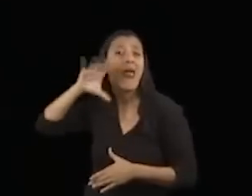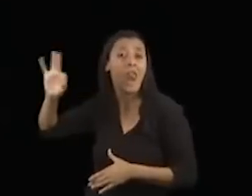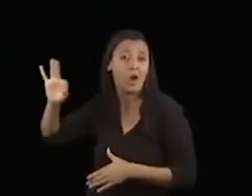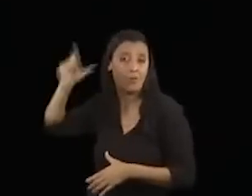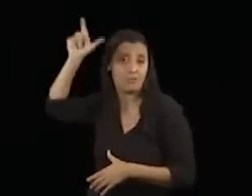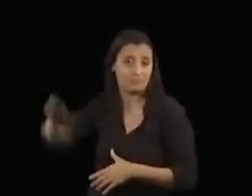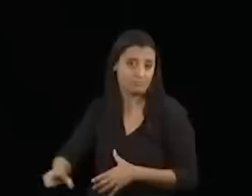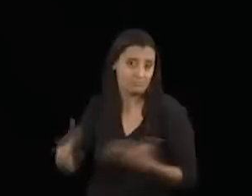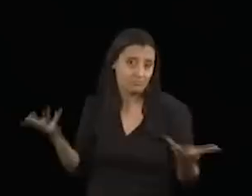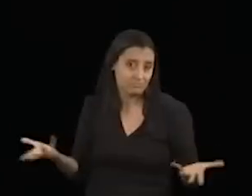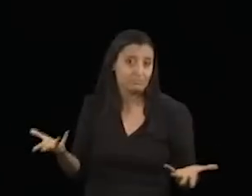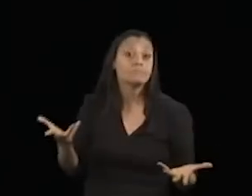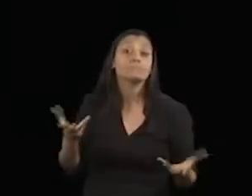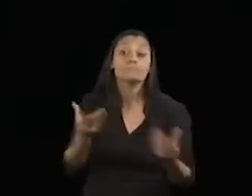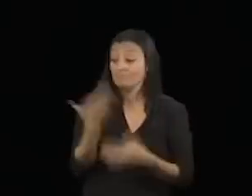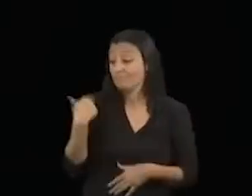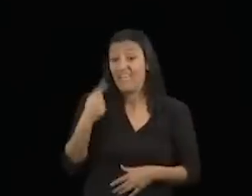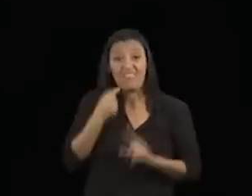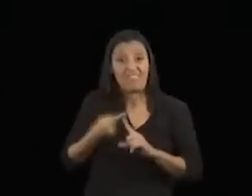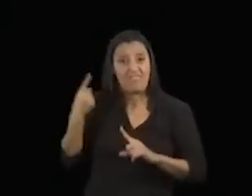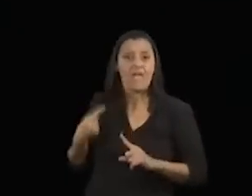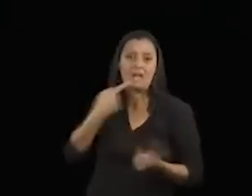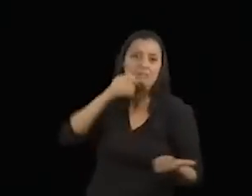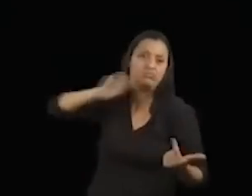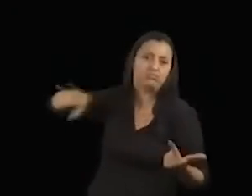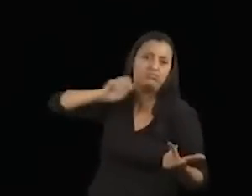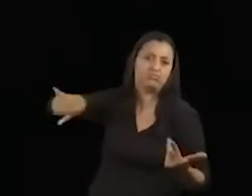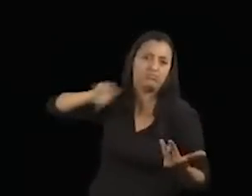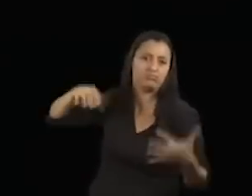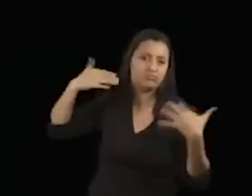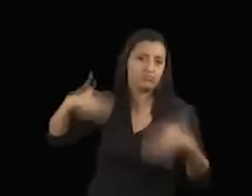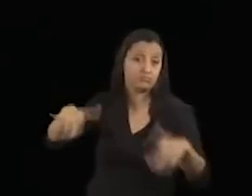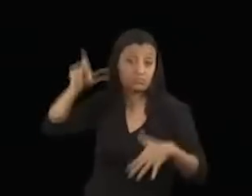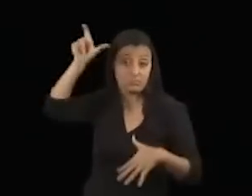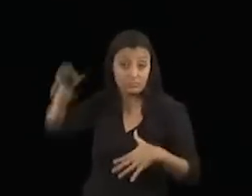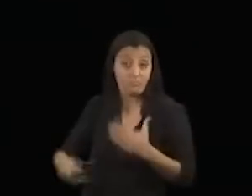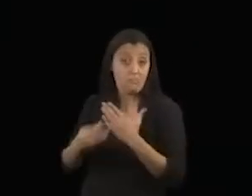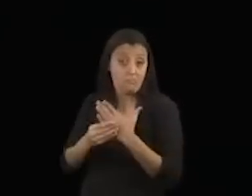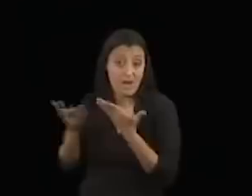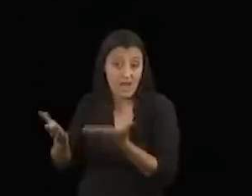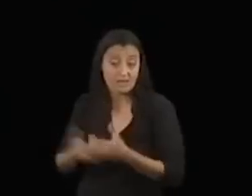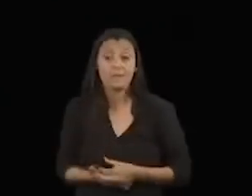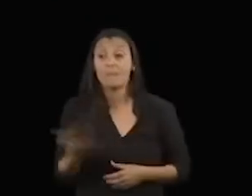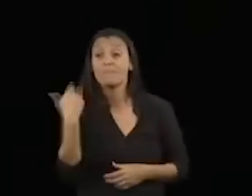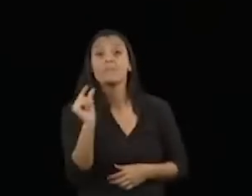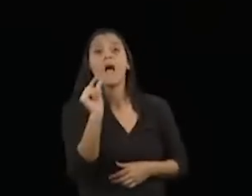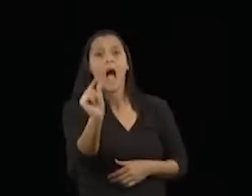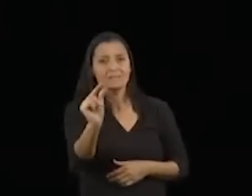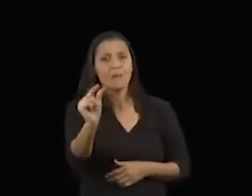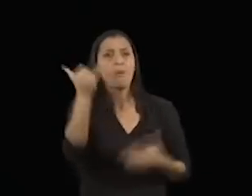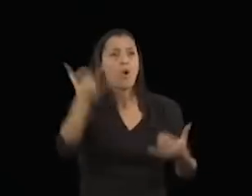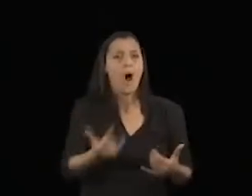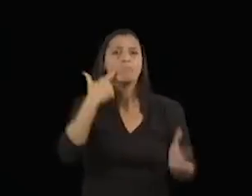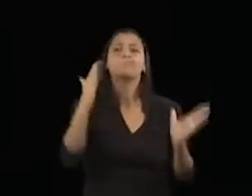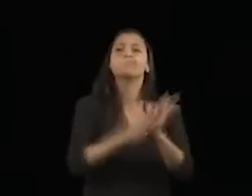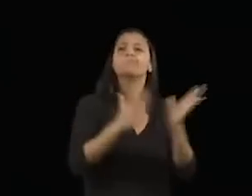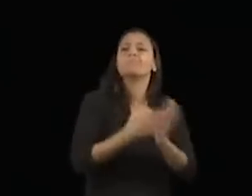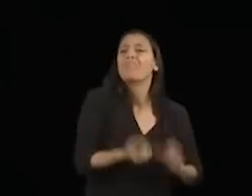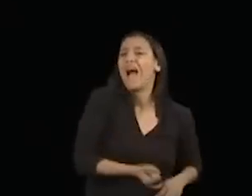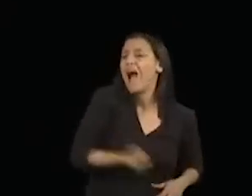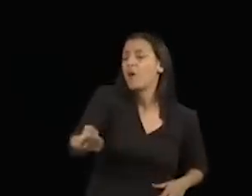tan torpedeada en estos últimos días. Es decir, a ver, acabamos de hacer un tremendo ajuste